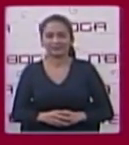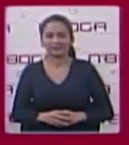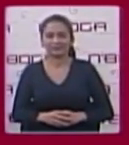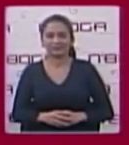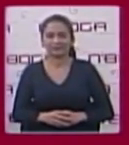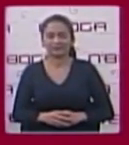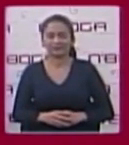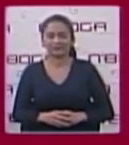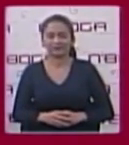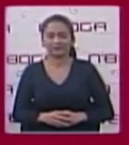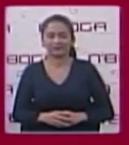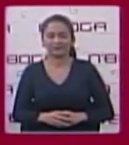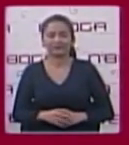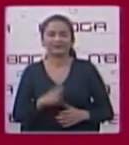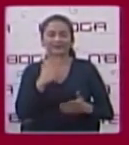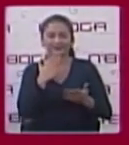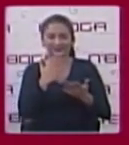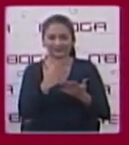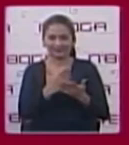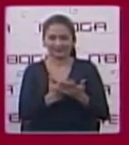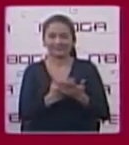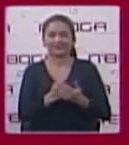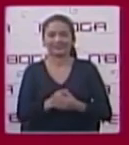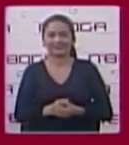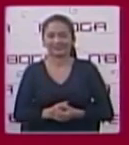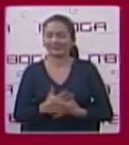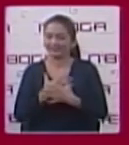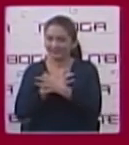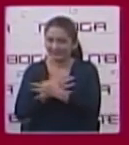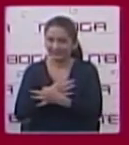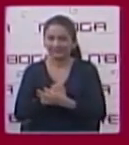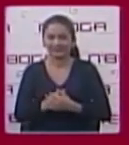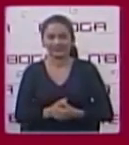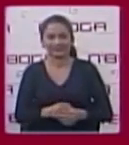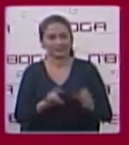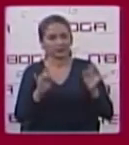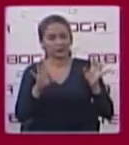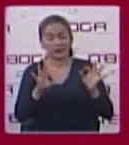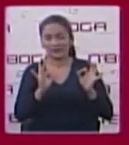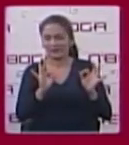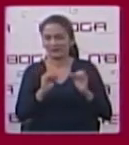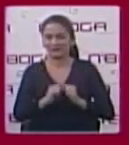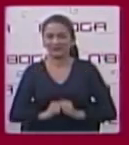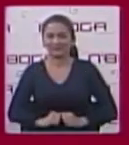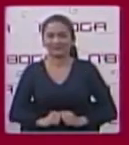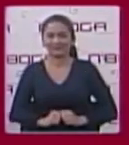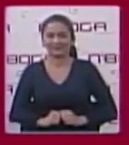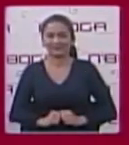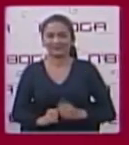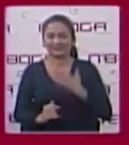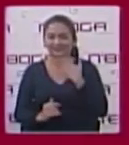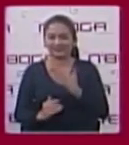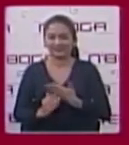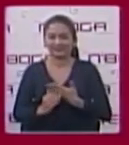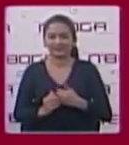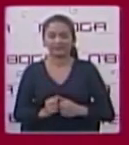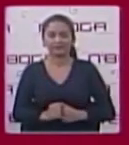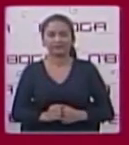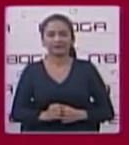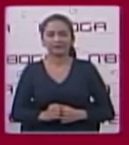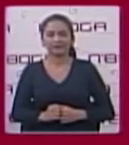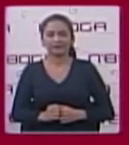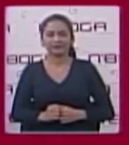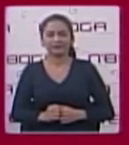redes sociales. Redes sociales. Ok, muchas gracias, María Fernanda. Encantada. Éxitos. Que les gracias. Vaya de maravilla con este emprendimiento. Gracias. Felicidades. Amigos